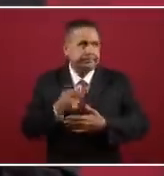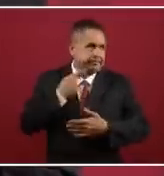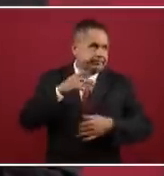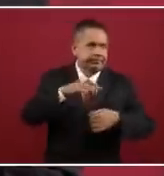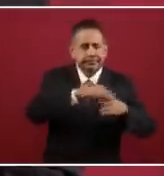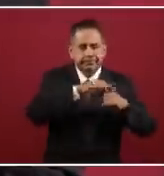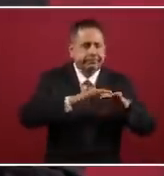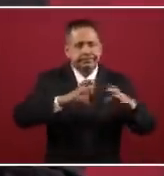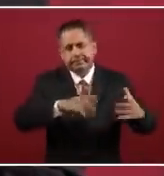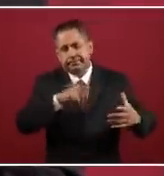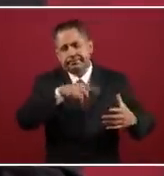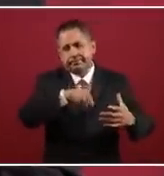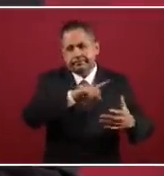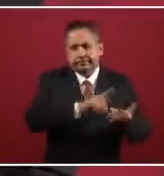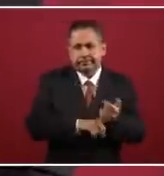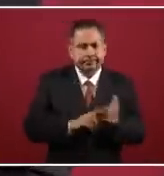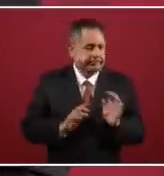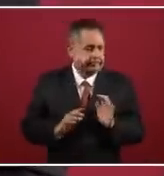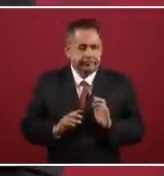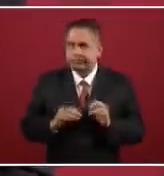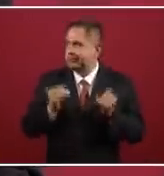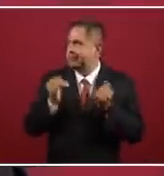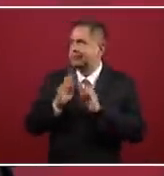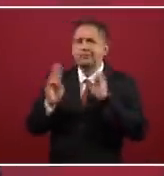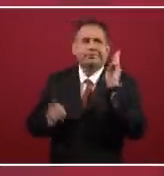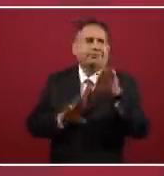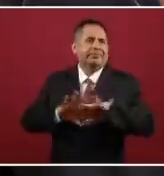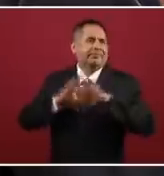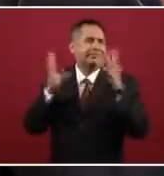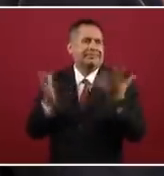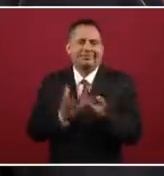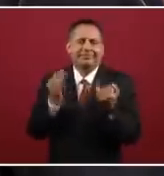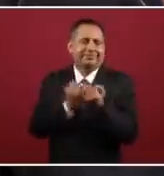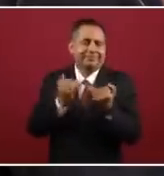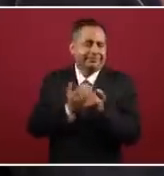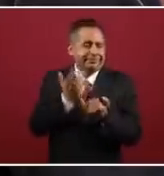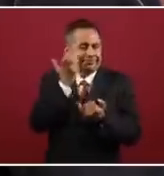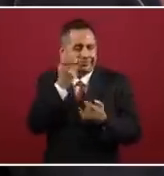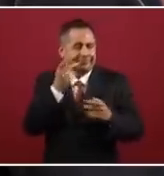electoral en cualquier lugar del mundo,